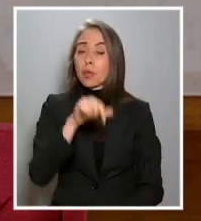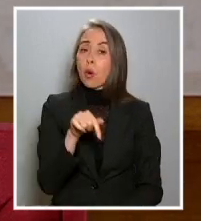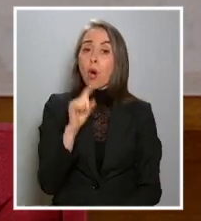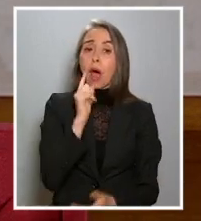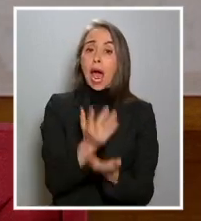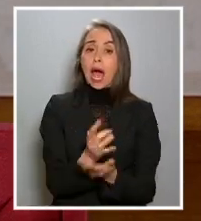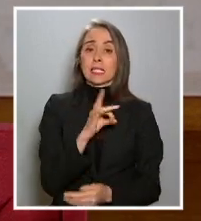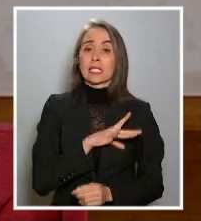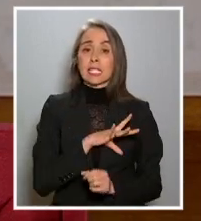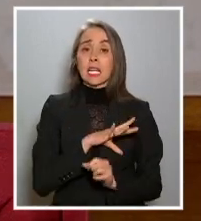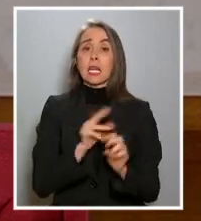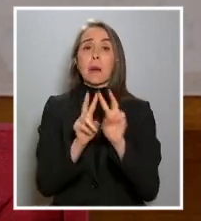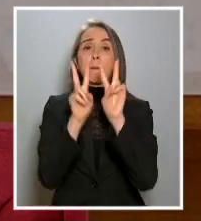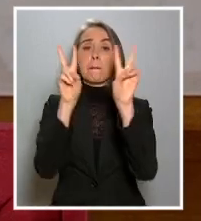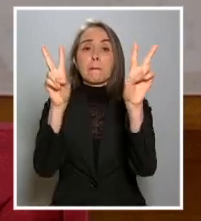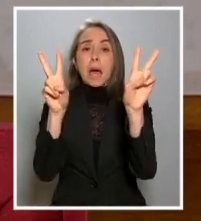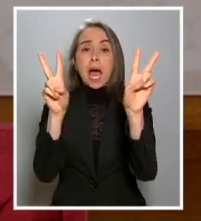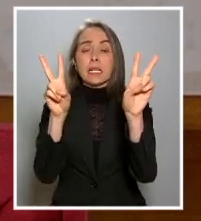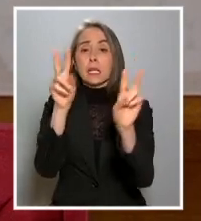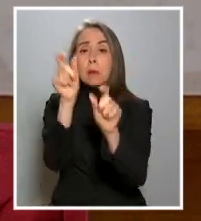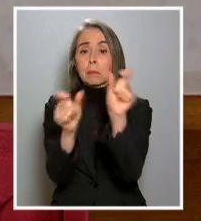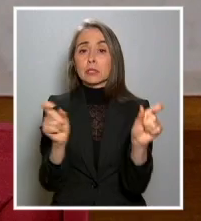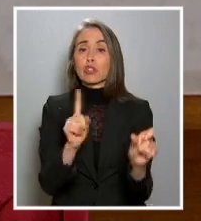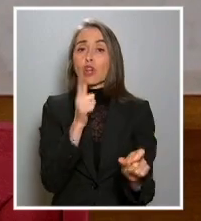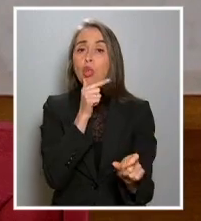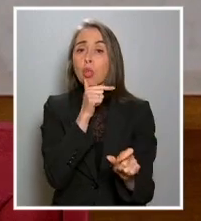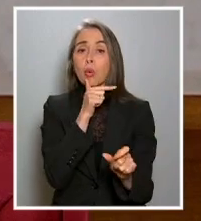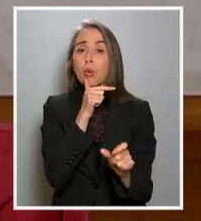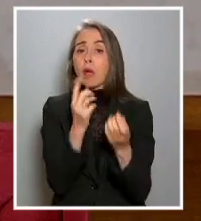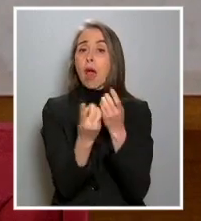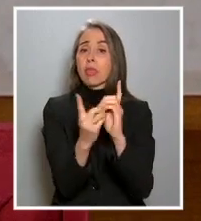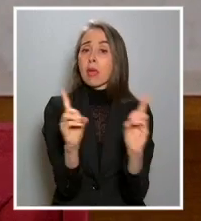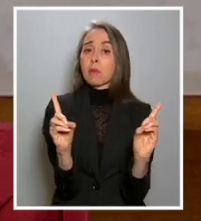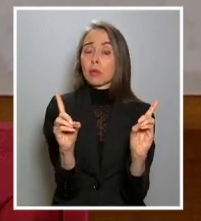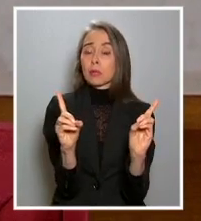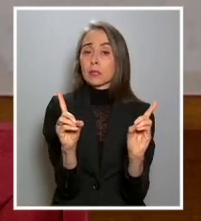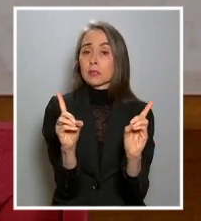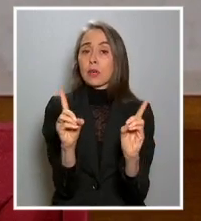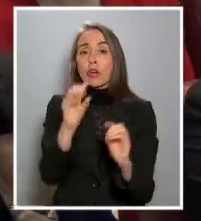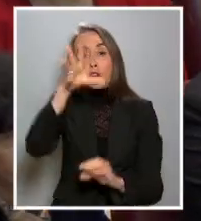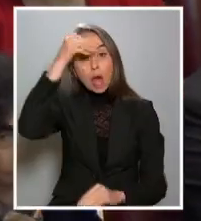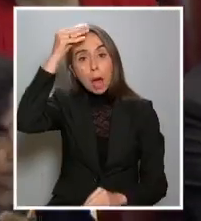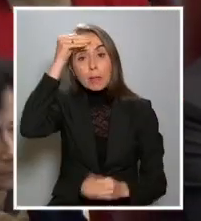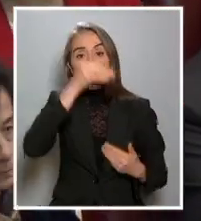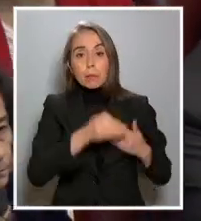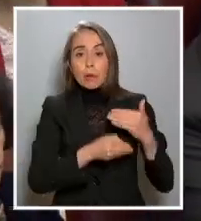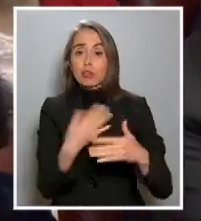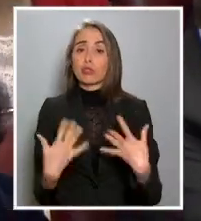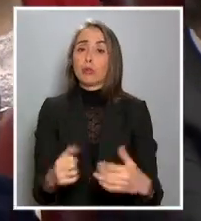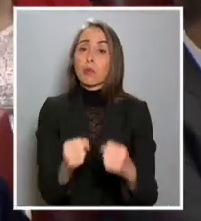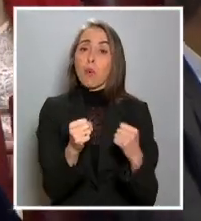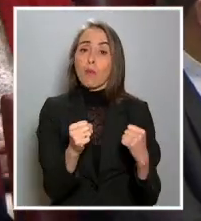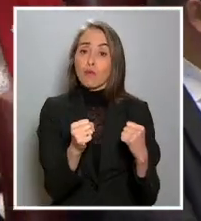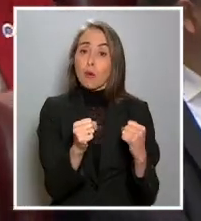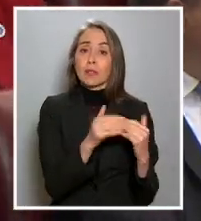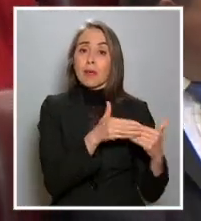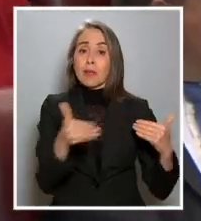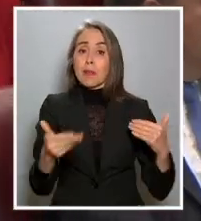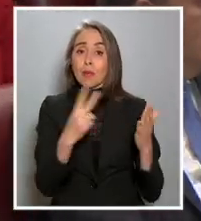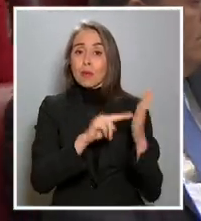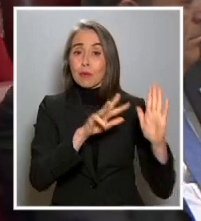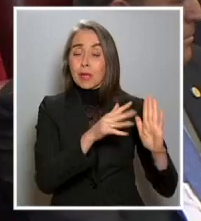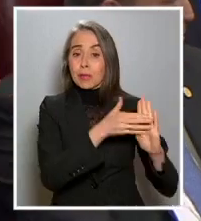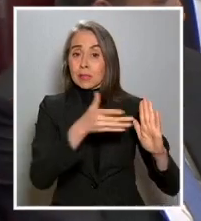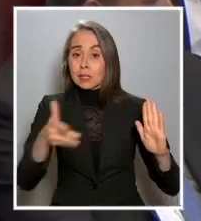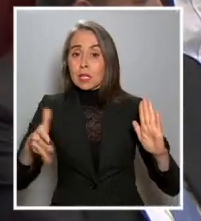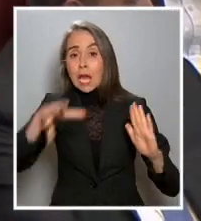tenemos un Chile en paz, en donde nadie pone en duda la democracia y las lecciones de un proceso intenso que nos dejó como aprendizaje,